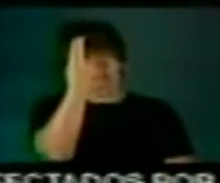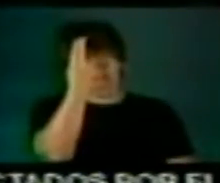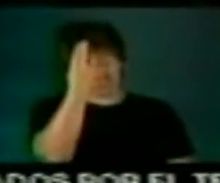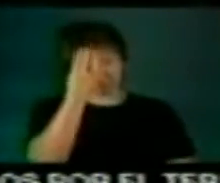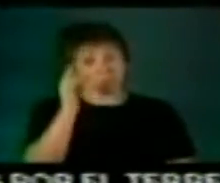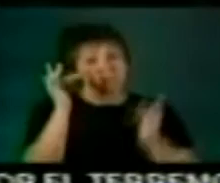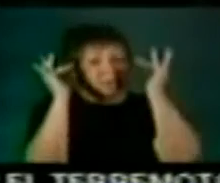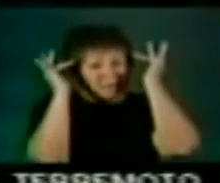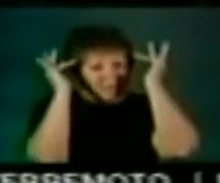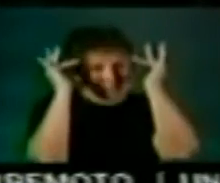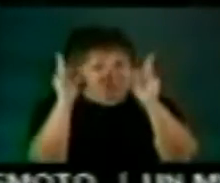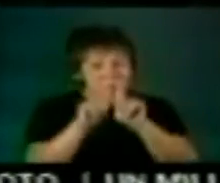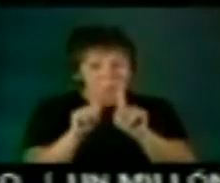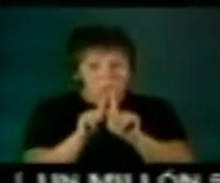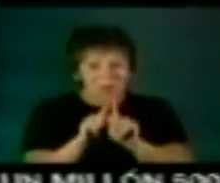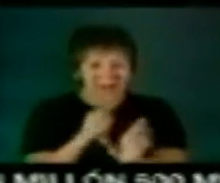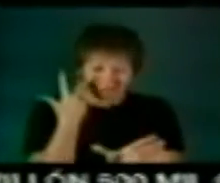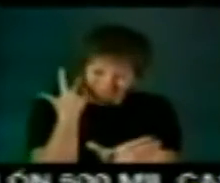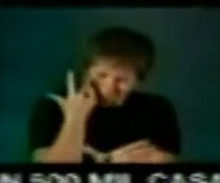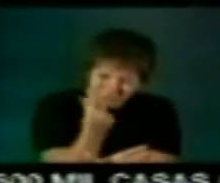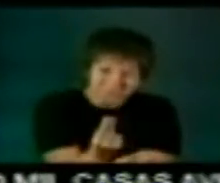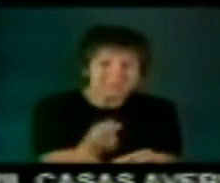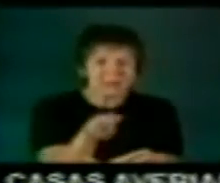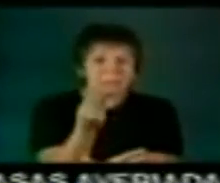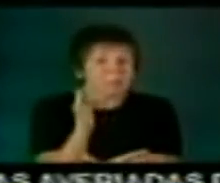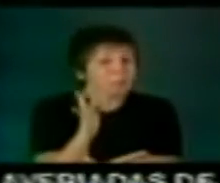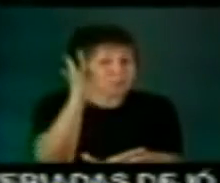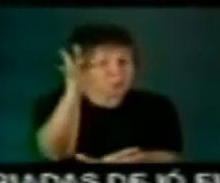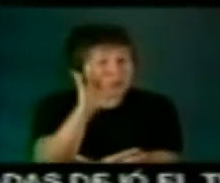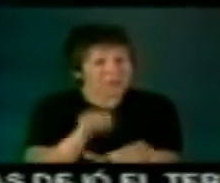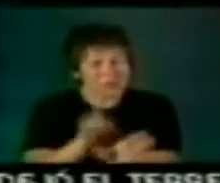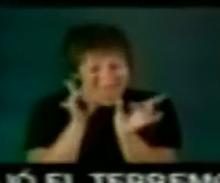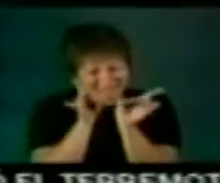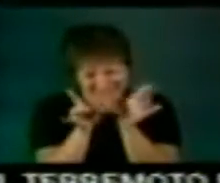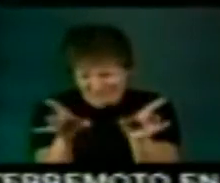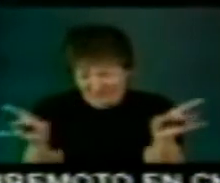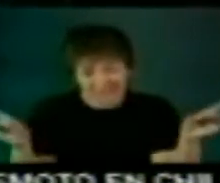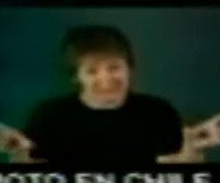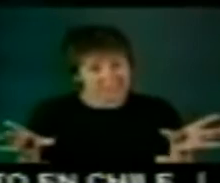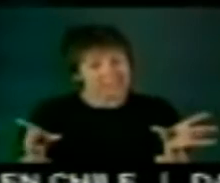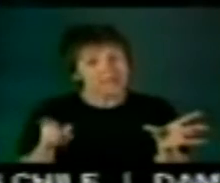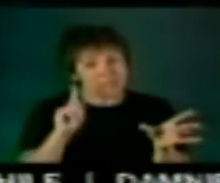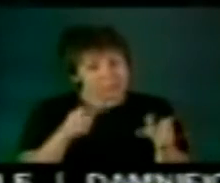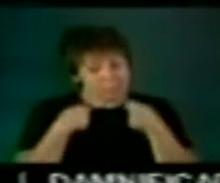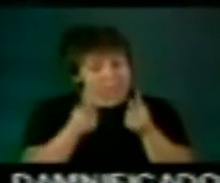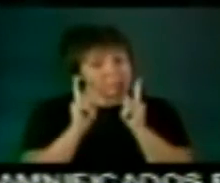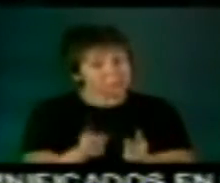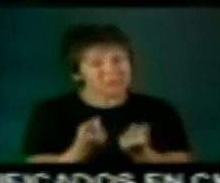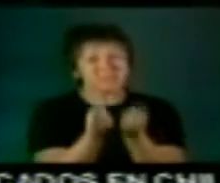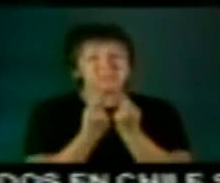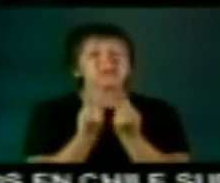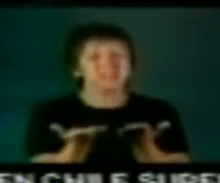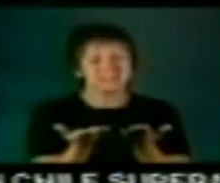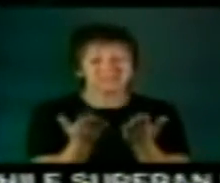Si la educación es la vacuna contra la pobreza del futuro, la vivienda es el remedio urgente para la pobreza de hoy.